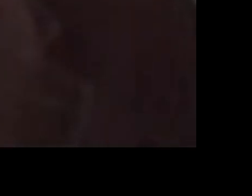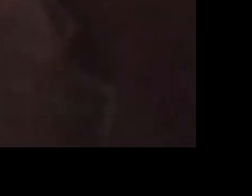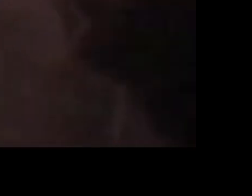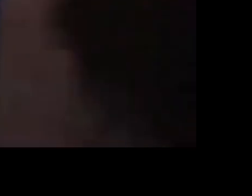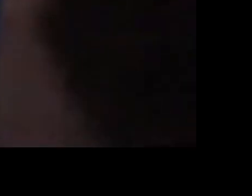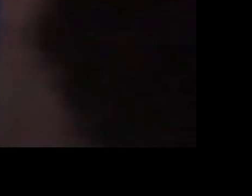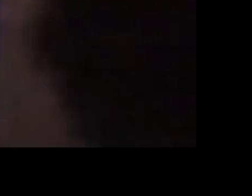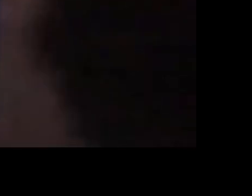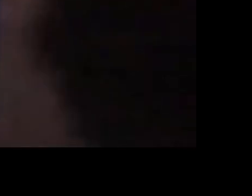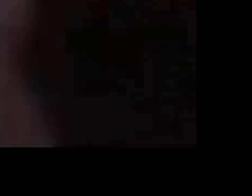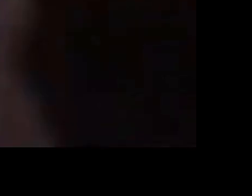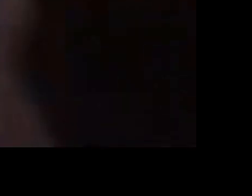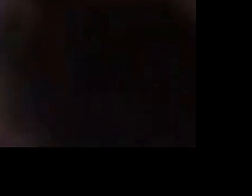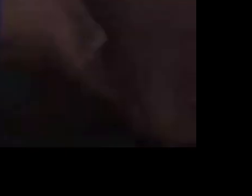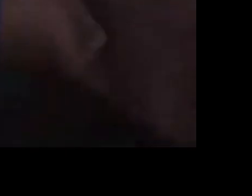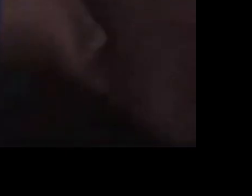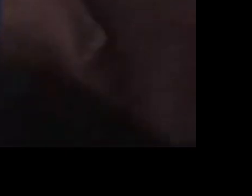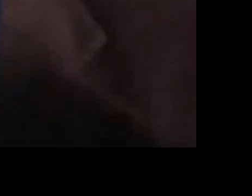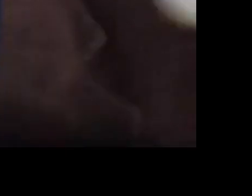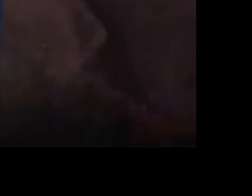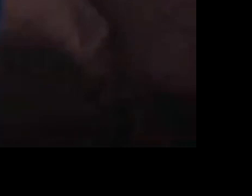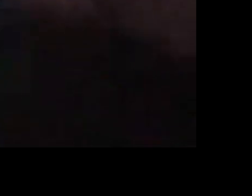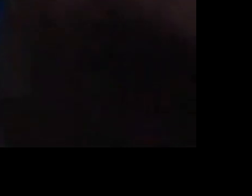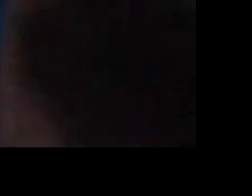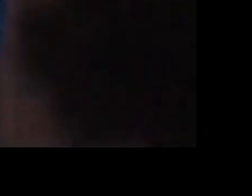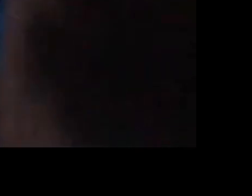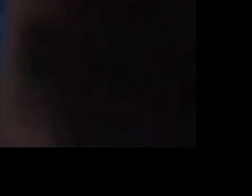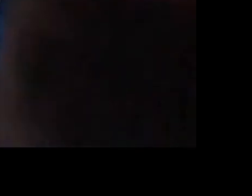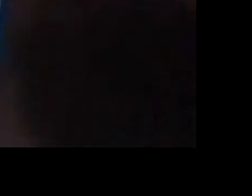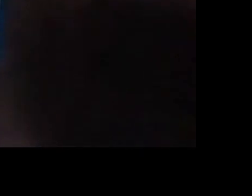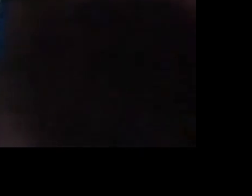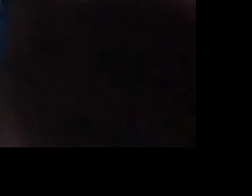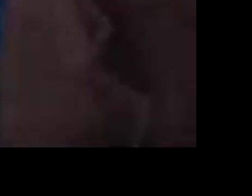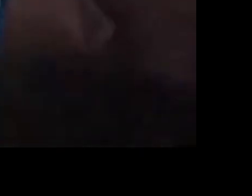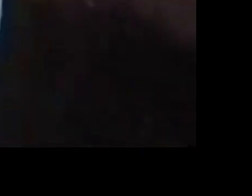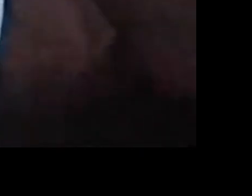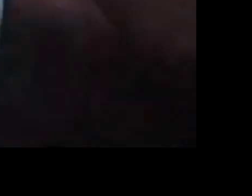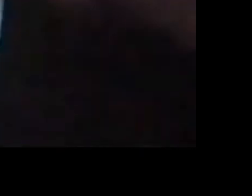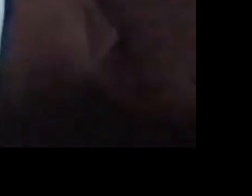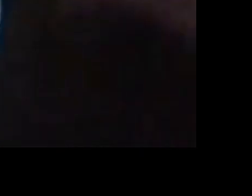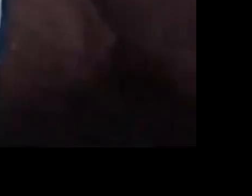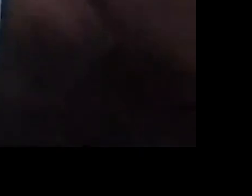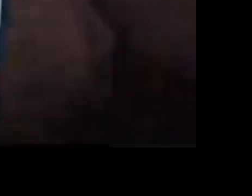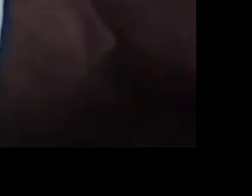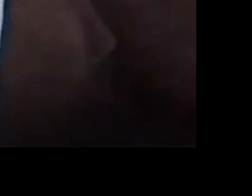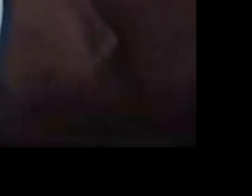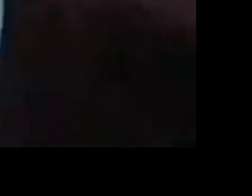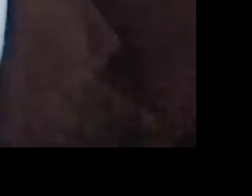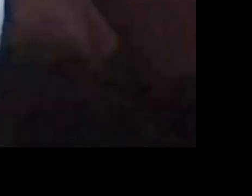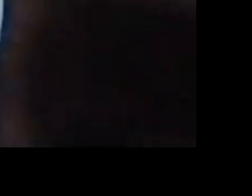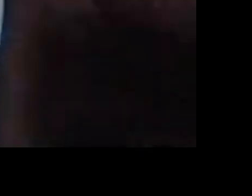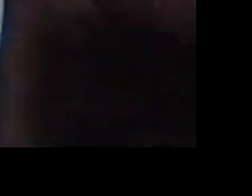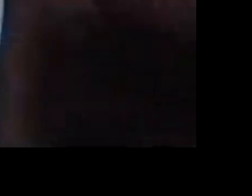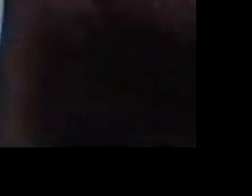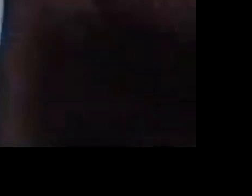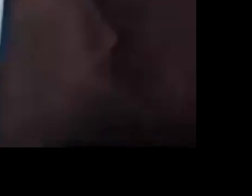aclarado es si se puede ver seguidillas de boletos de compraventa. Observen ustedes que uno de los vehículos de inversión es